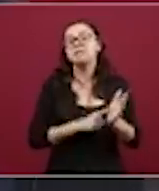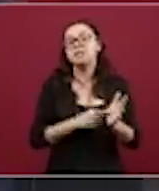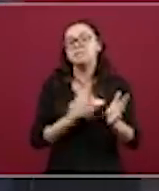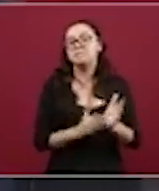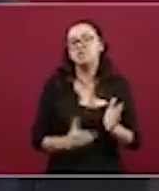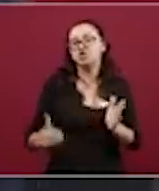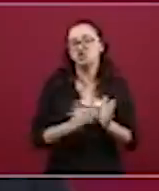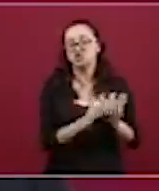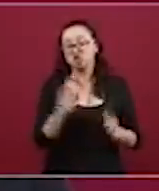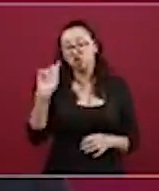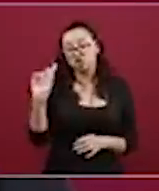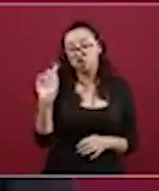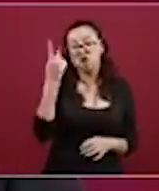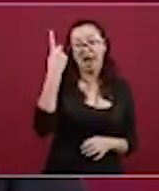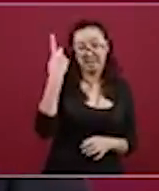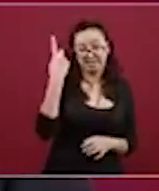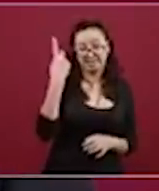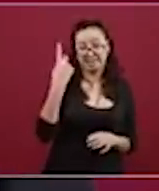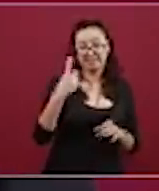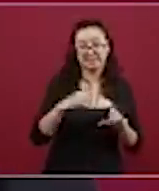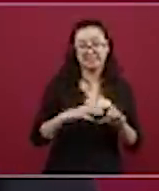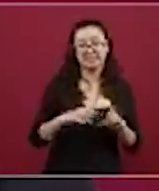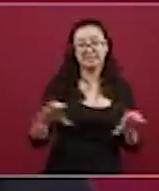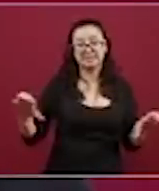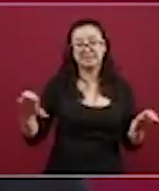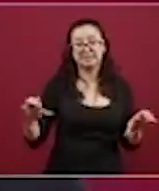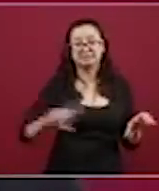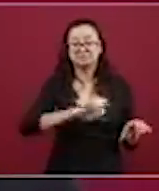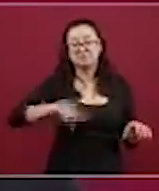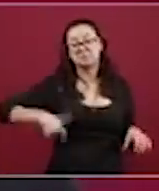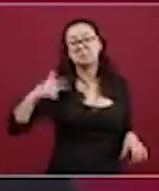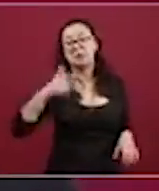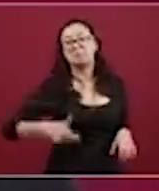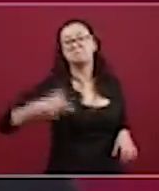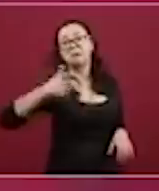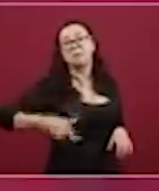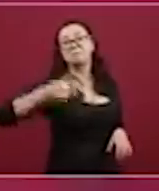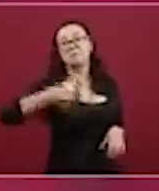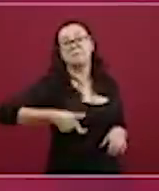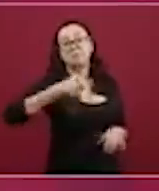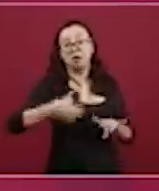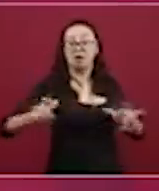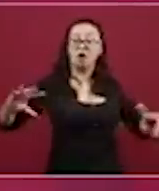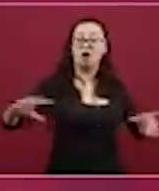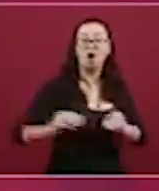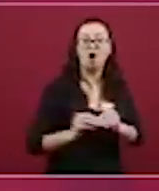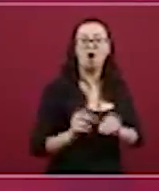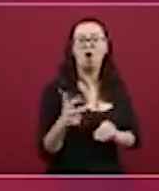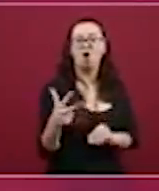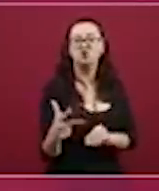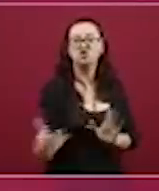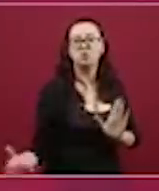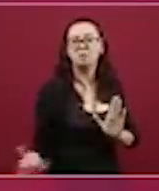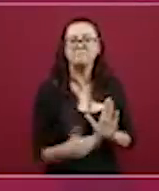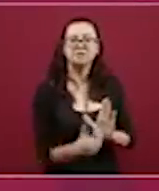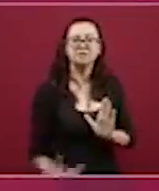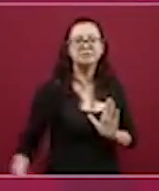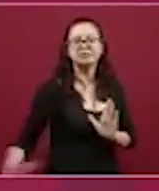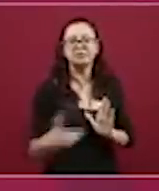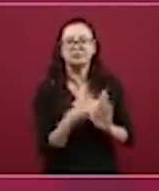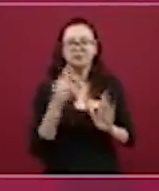1,000 millones de dólares, hay que terminar pagando 8,000 millones de dólares.